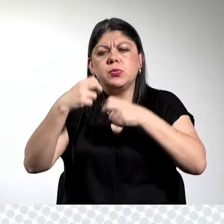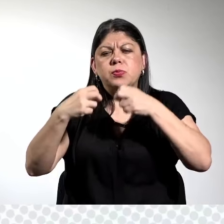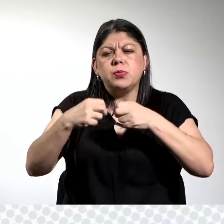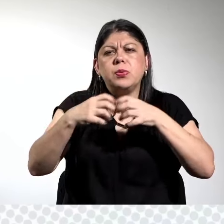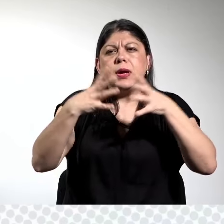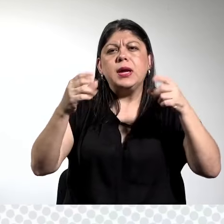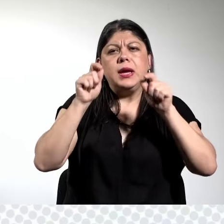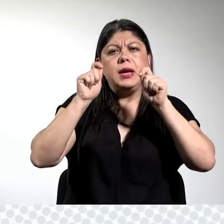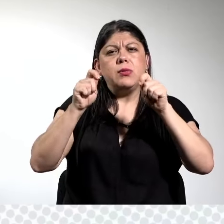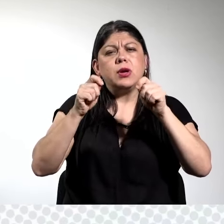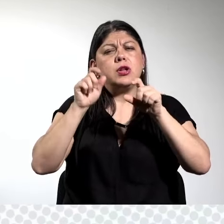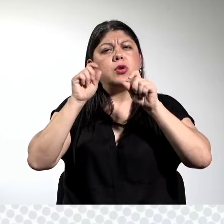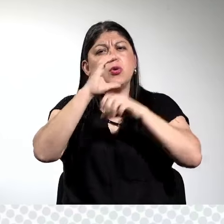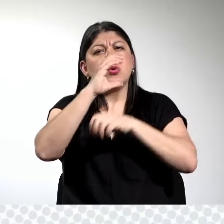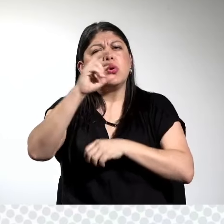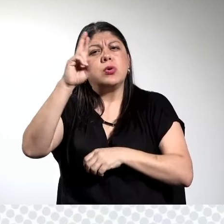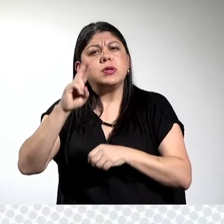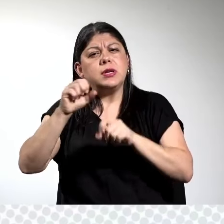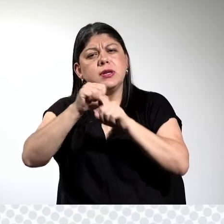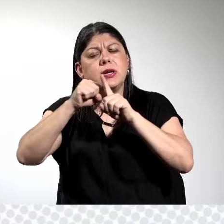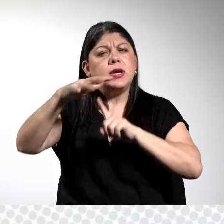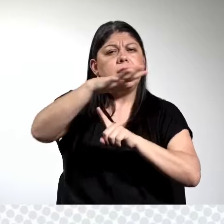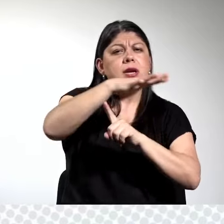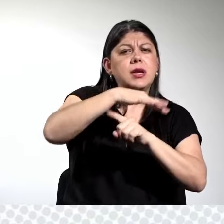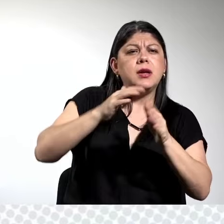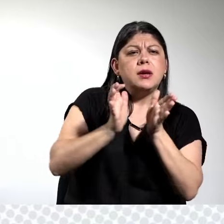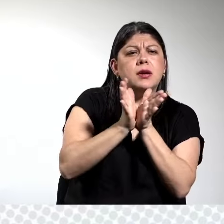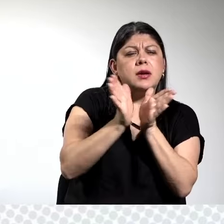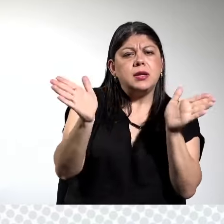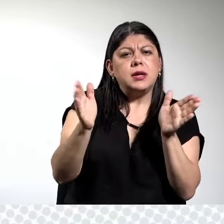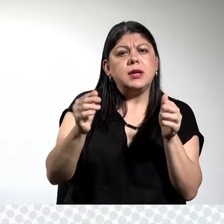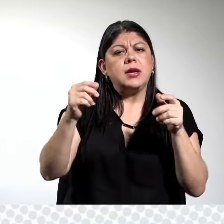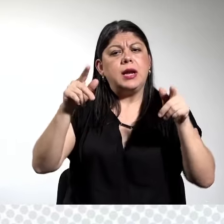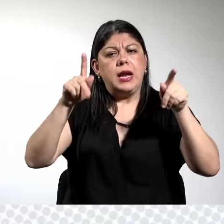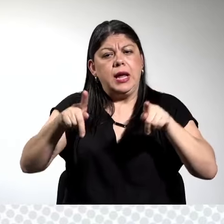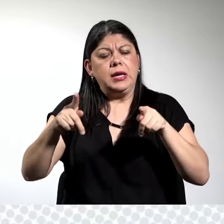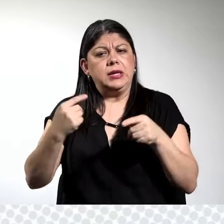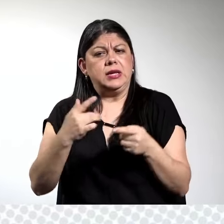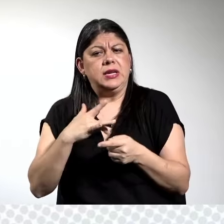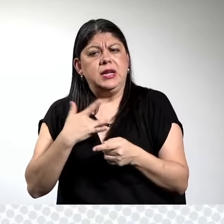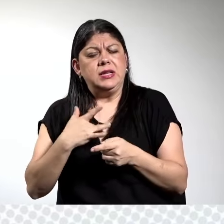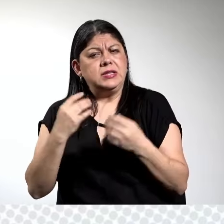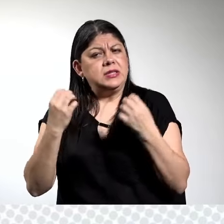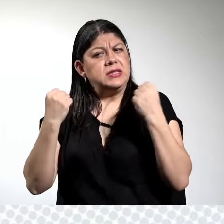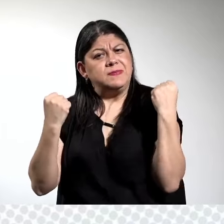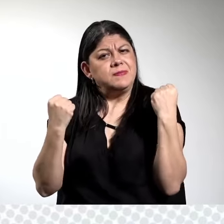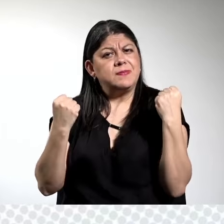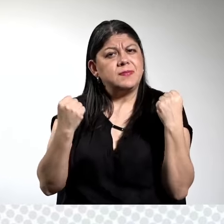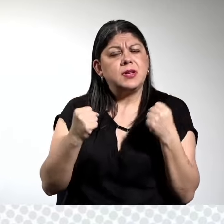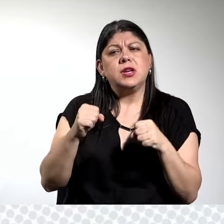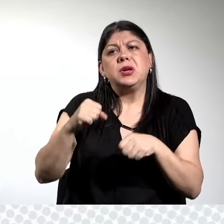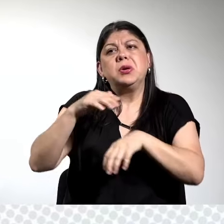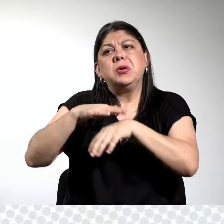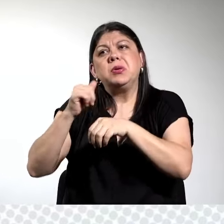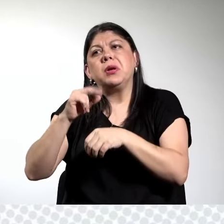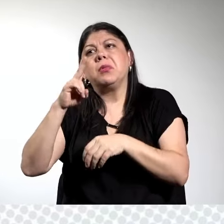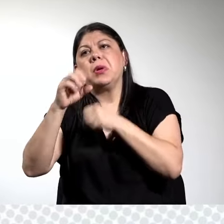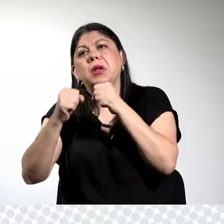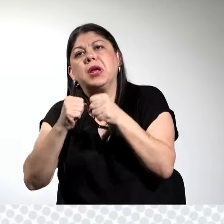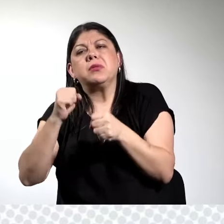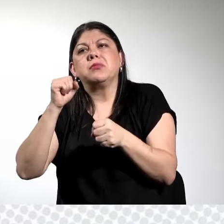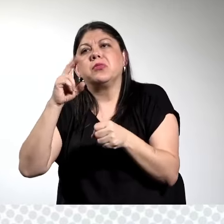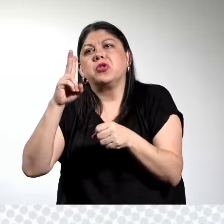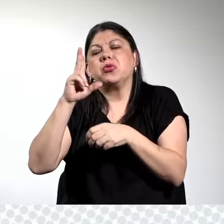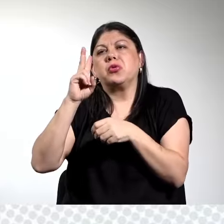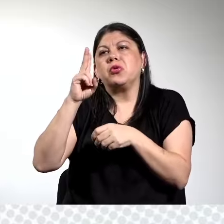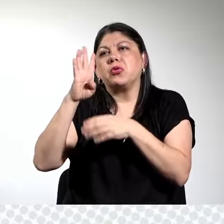en la educación costarricense y en general en la sociedad costarricense es que la gente no se siente con poder. Sentimos que nos llaman cada 4 años a 20 segundos poner una X, los que